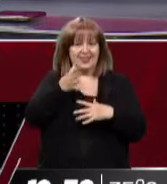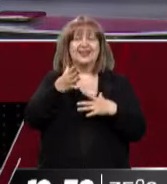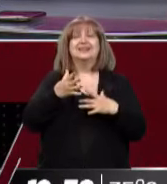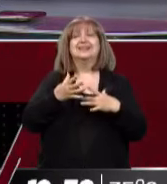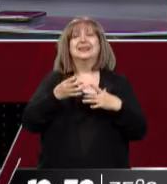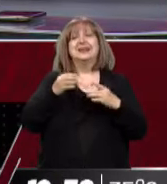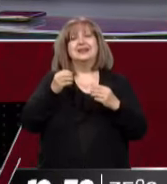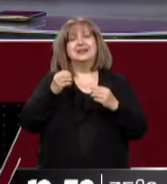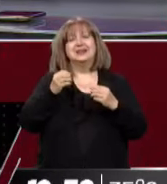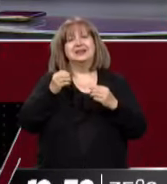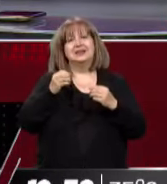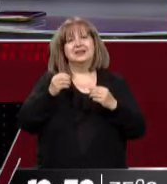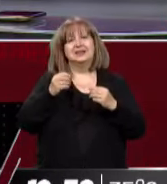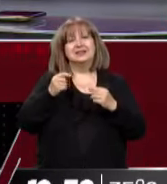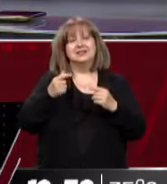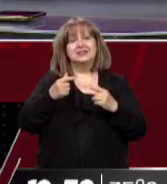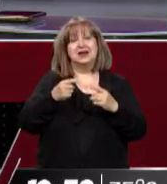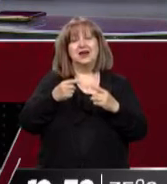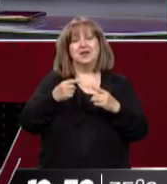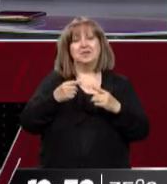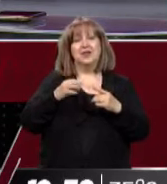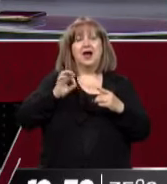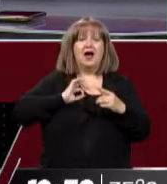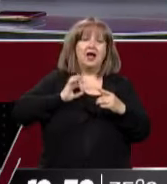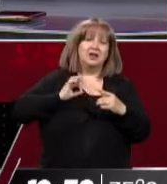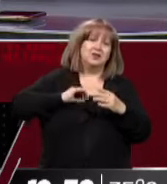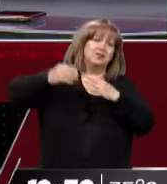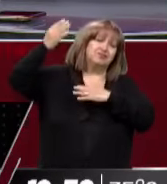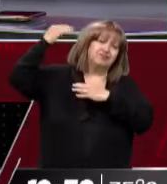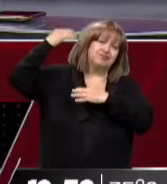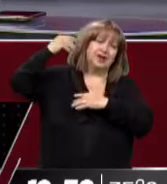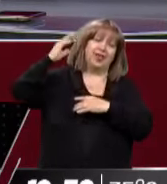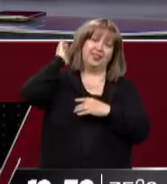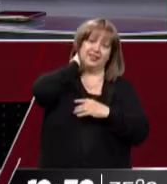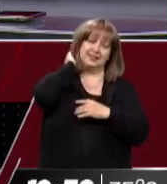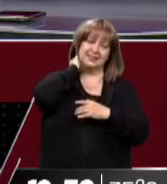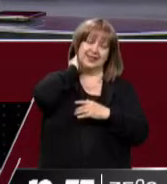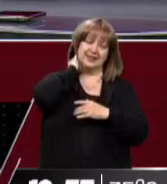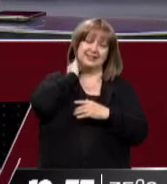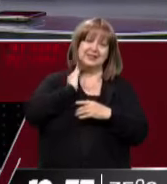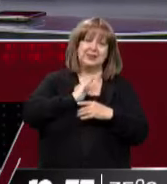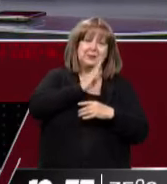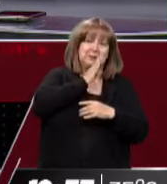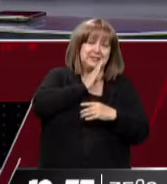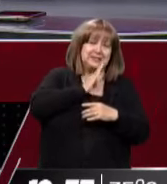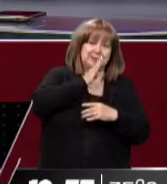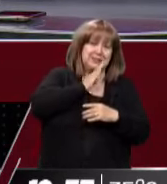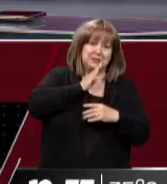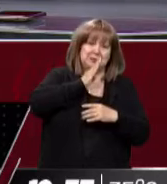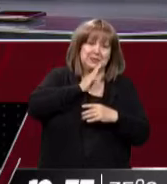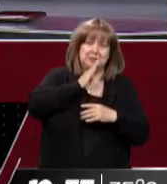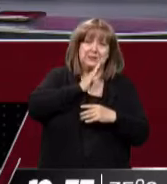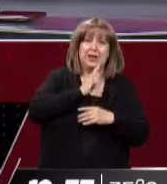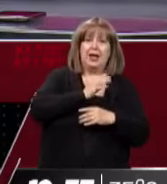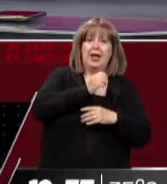terminamos con con 16 años de angustia de tristeza de pena y bueno Esperemos esperemos sentar las